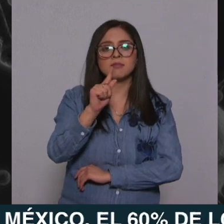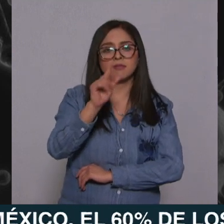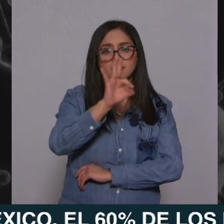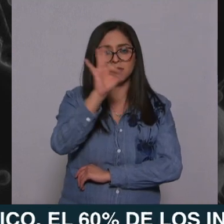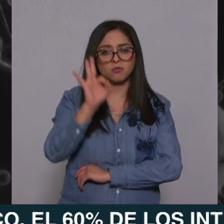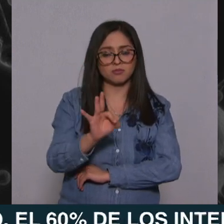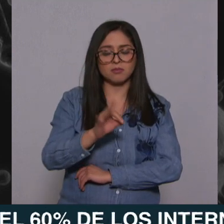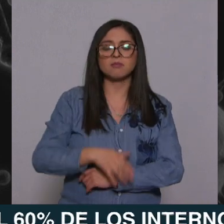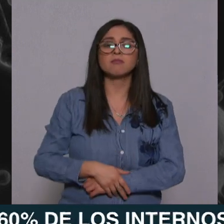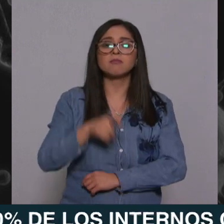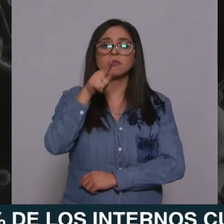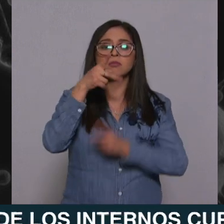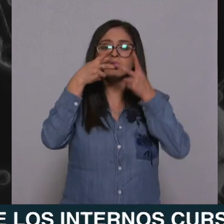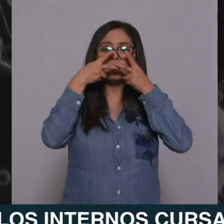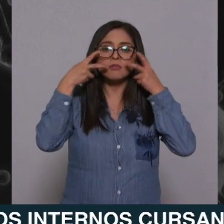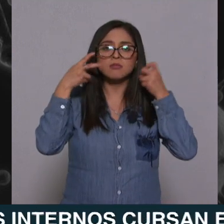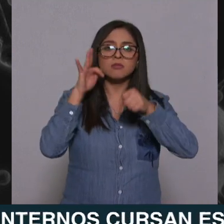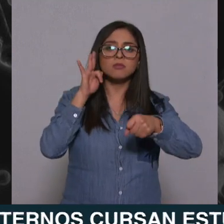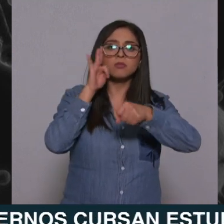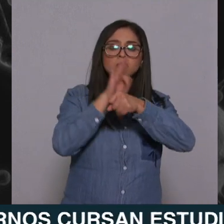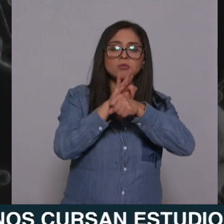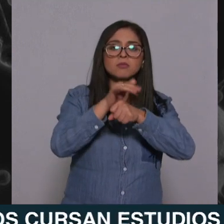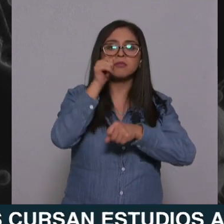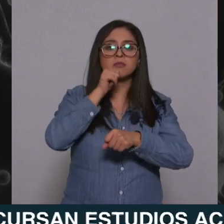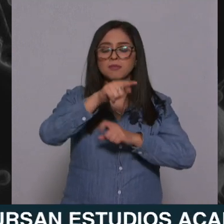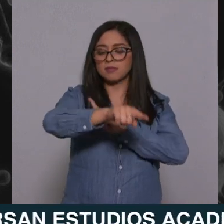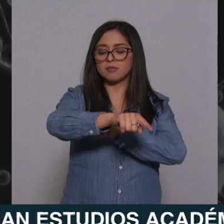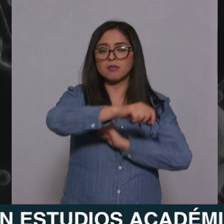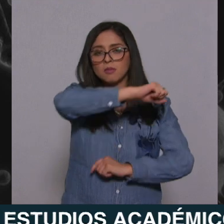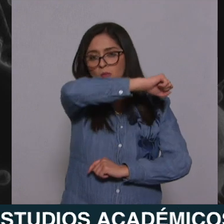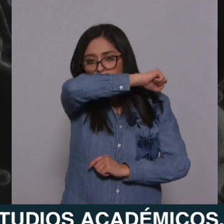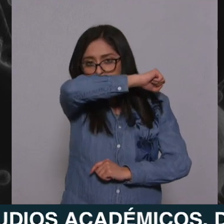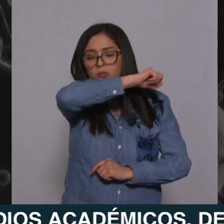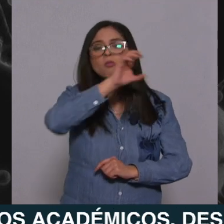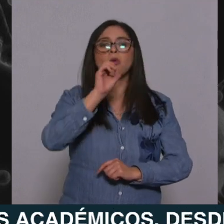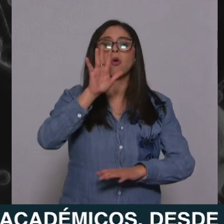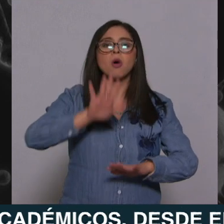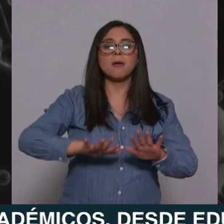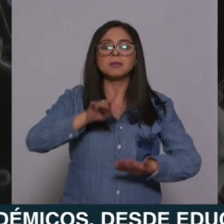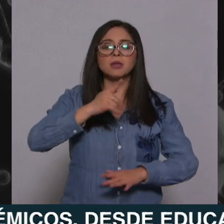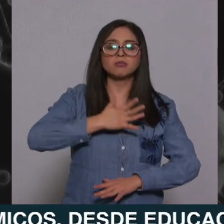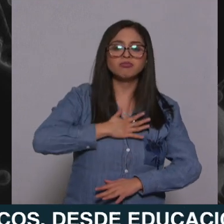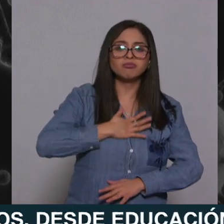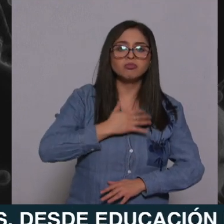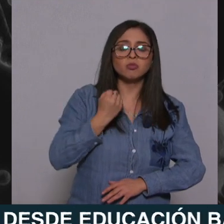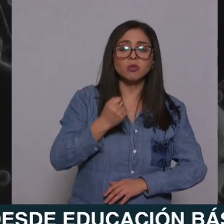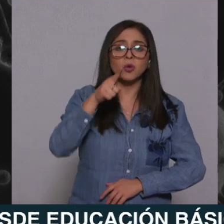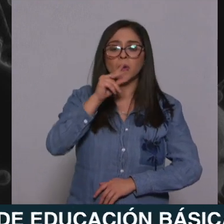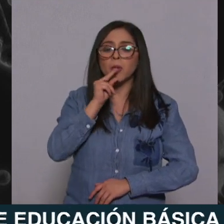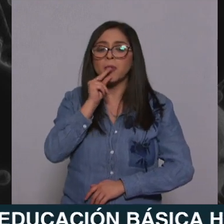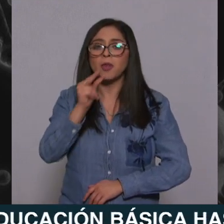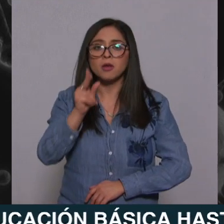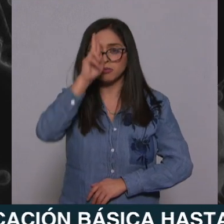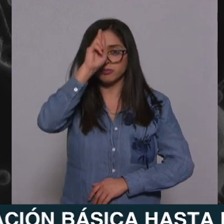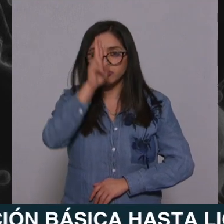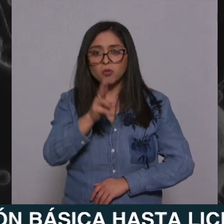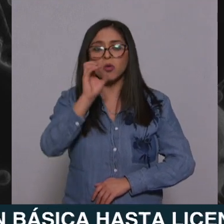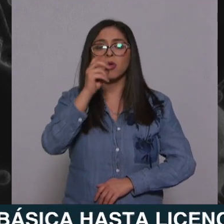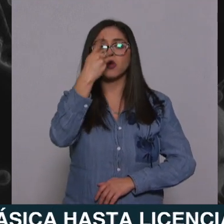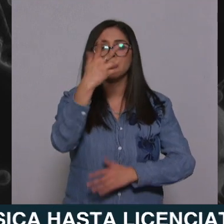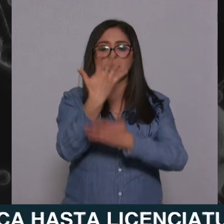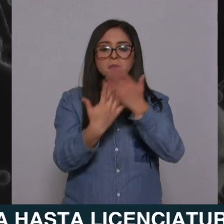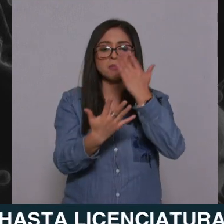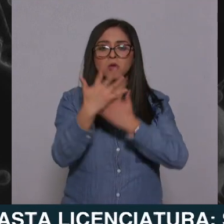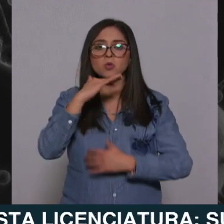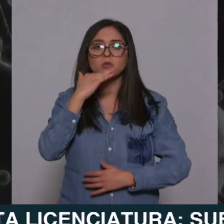70%, cubrirse nariz y boca con el ángulo del brazo al estornudar o toser, no escupir y no tocarse la cara con las